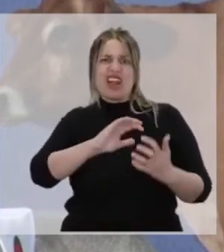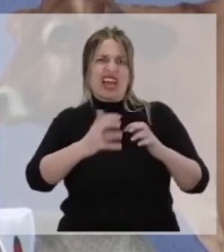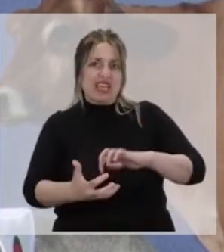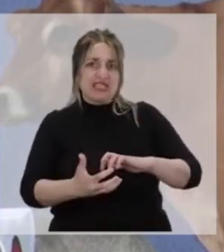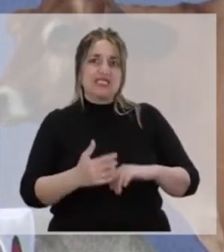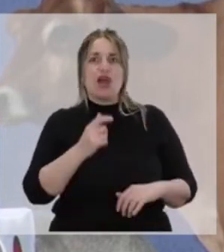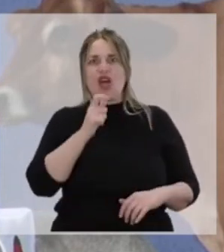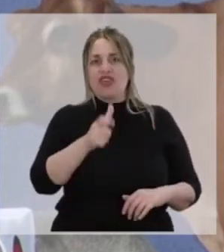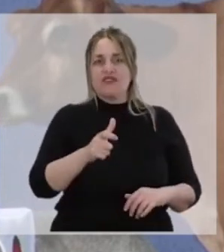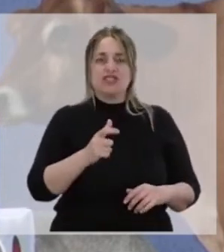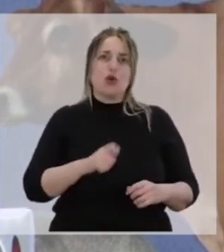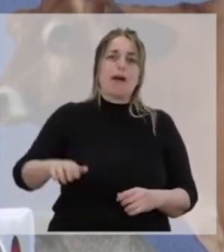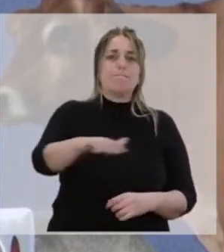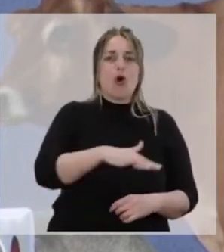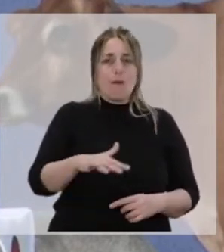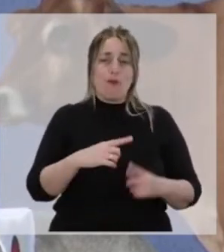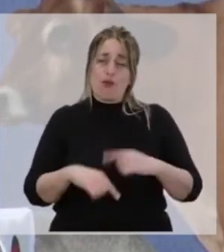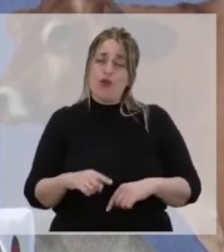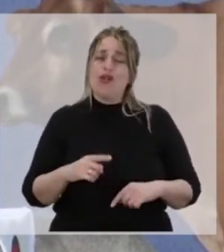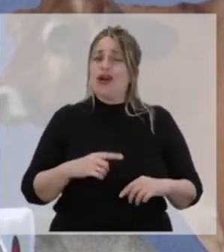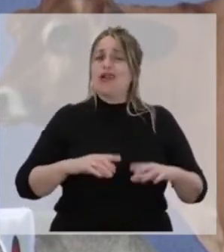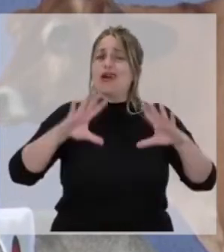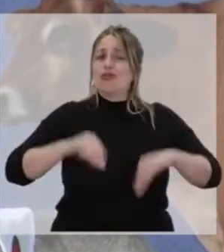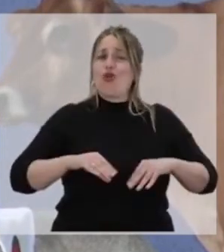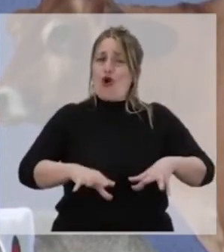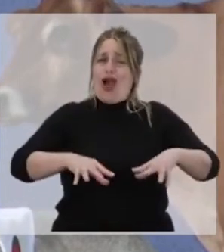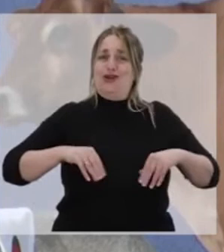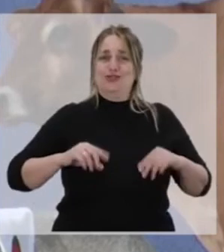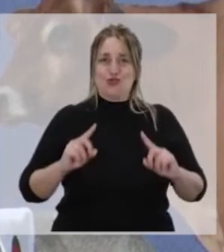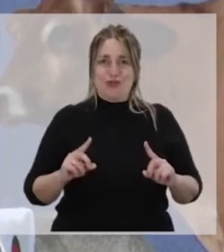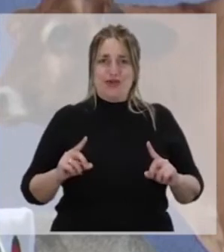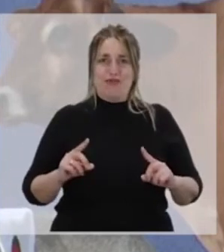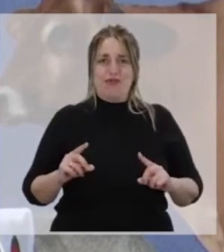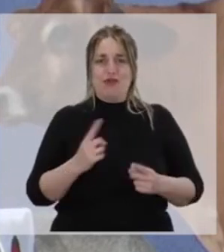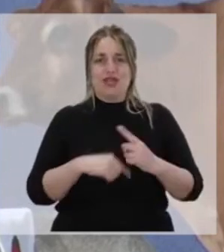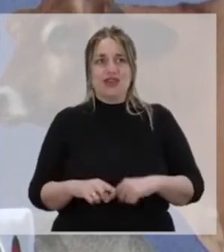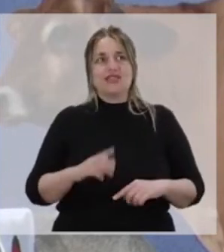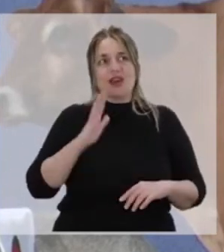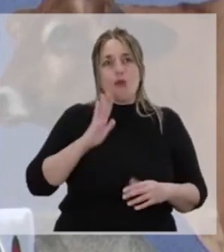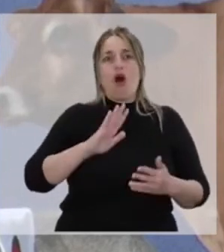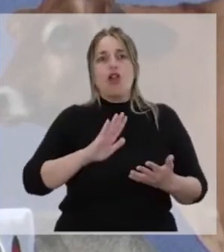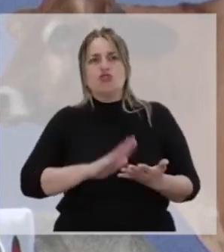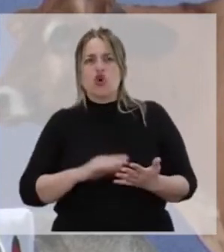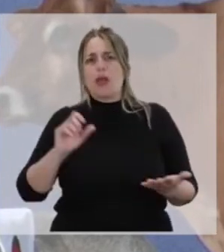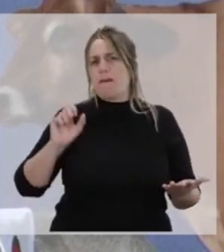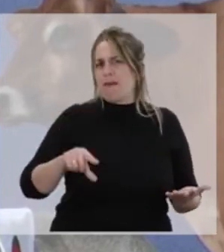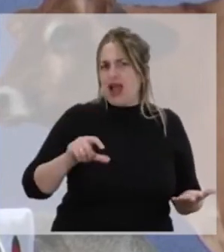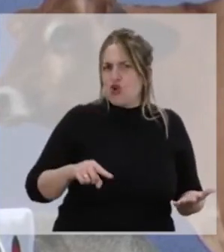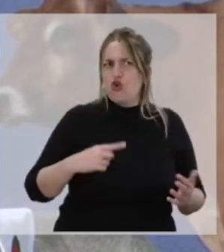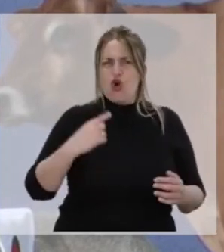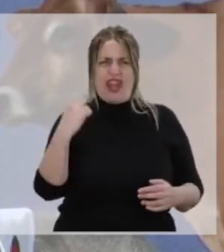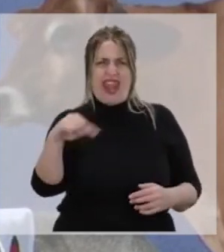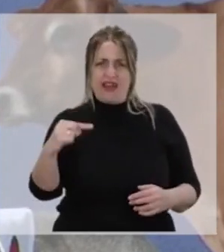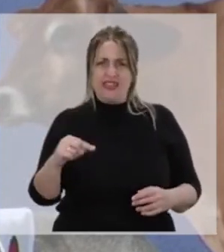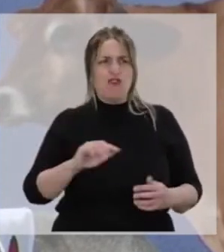la palabra 'crisis' tiene una definición popular o clásica a la que todos asumimos que algo asociado con lo